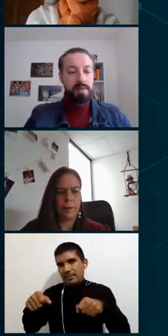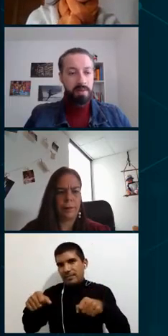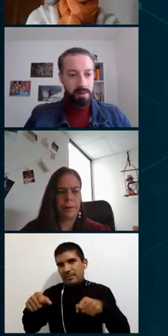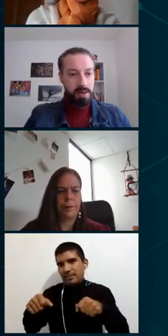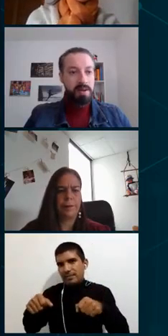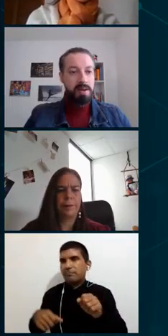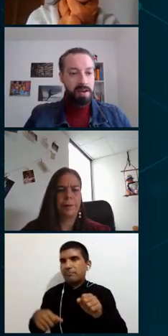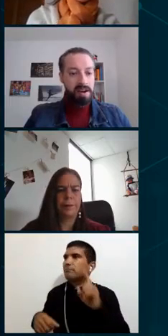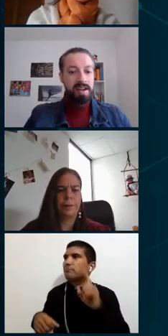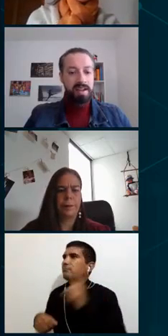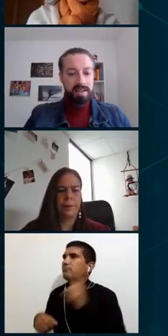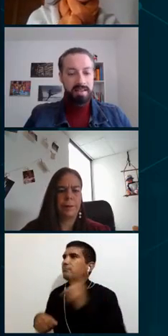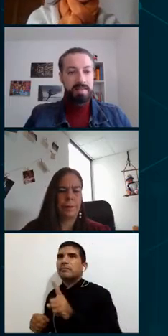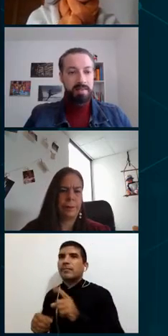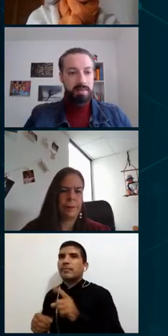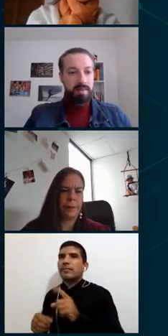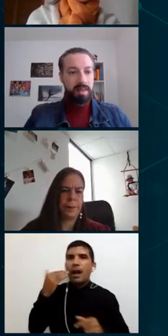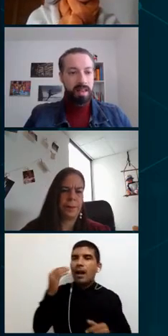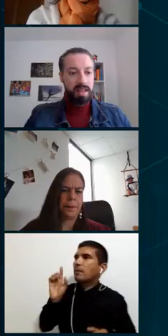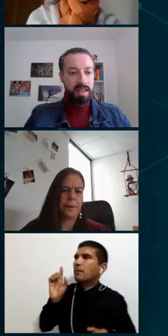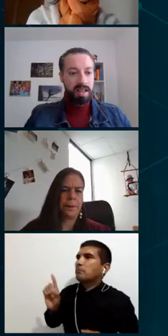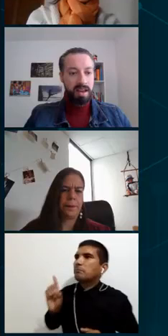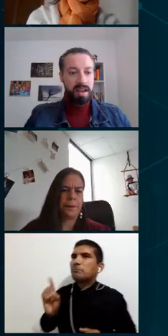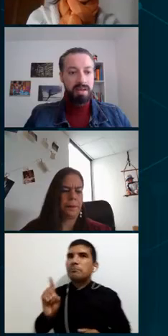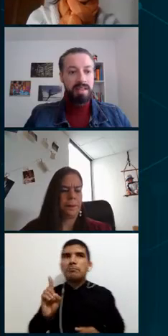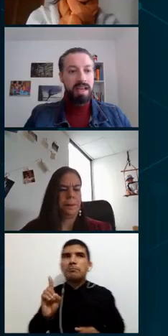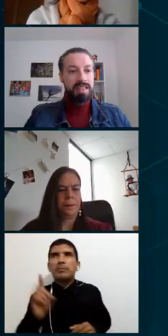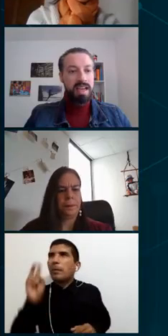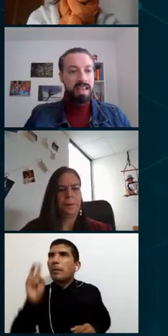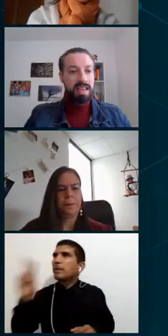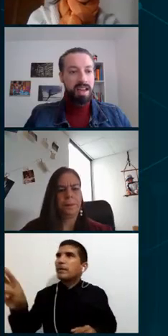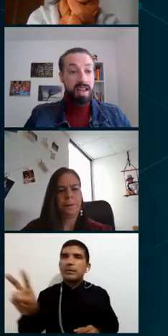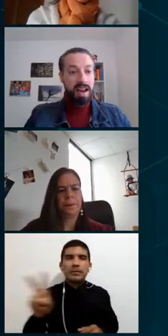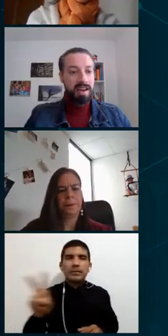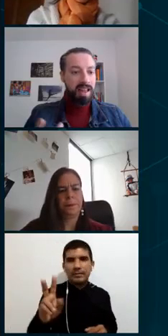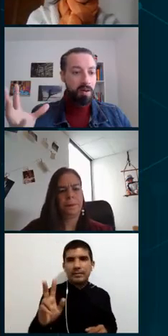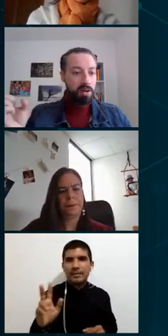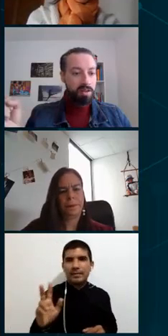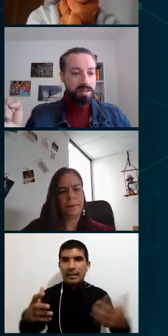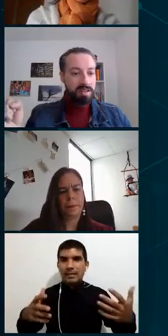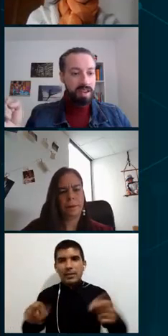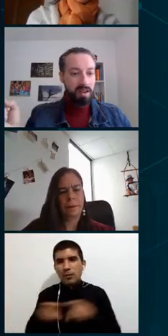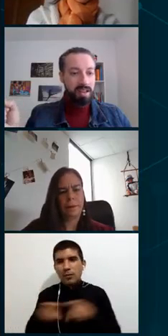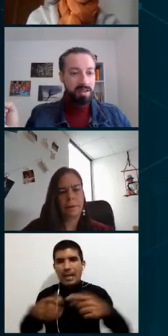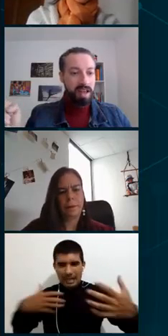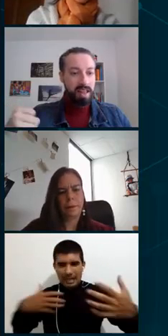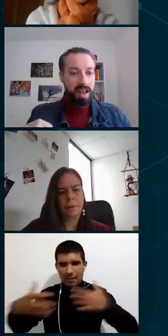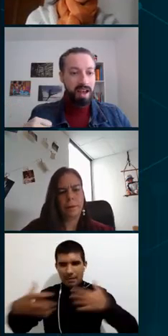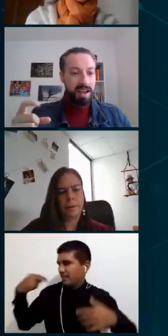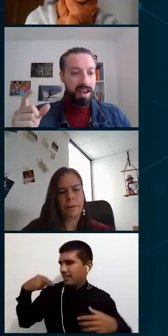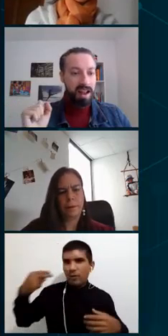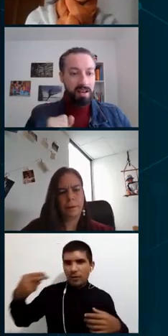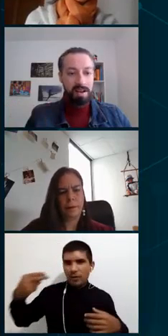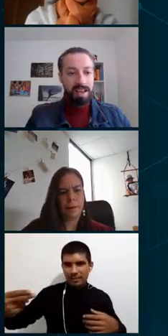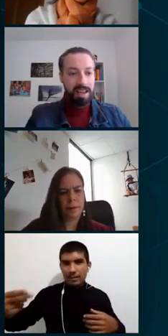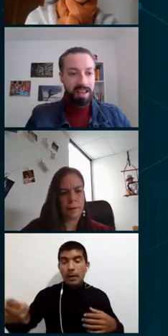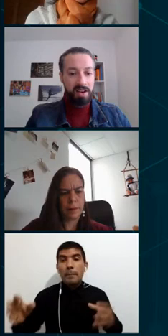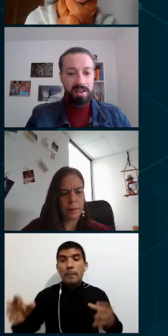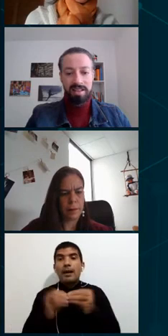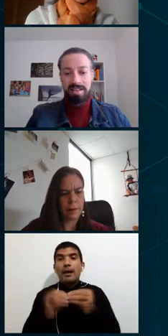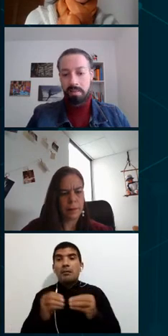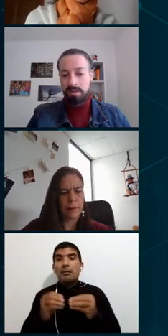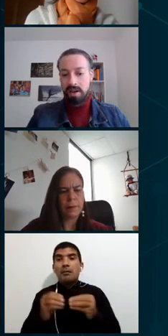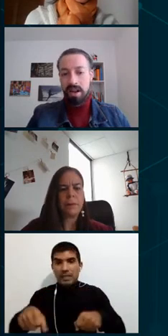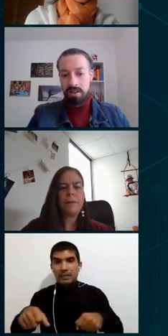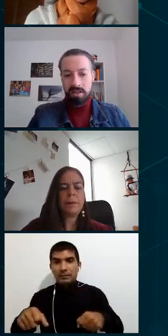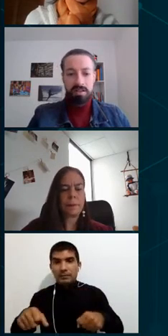para que nuestros participantes nos den la próxima idea. La pantalla y el altavoz, creo que es una idea ganadora